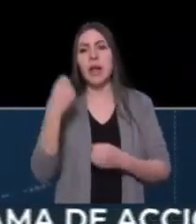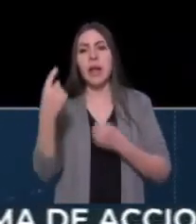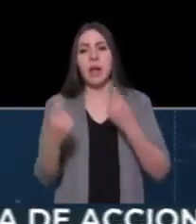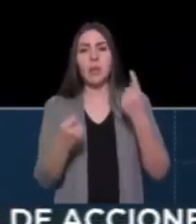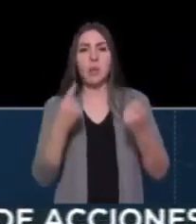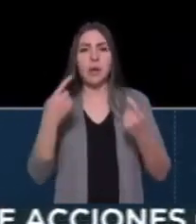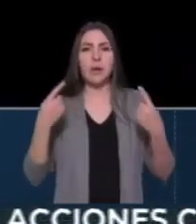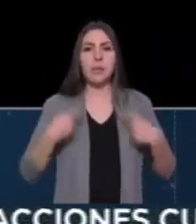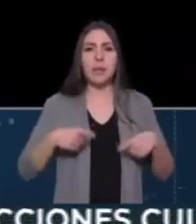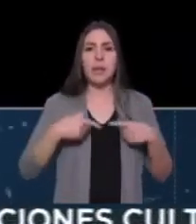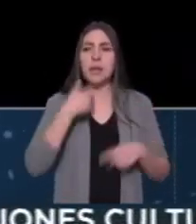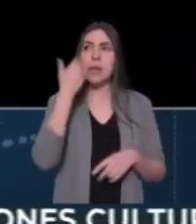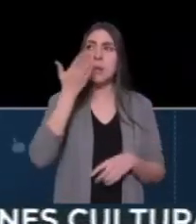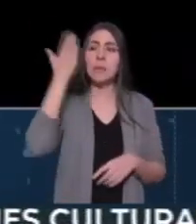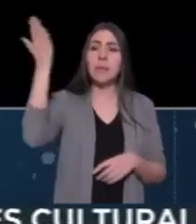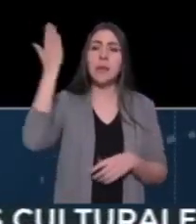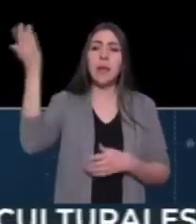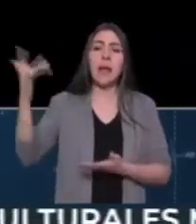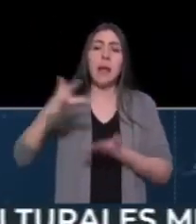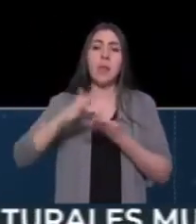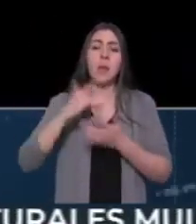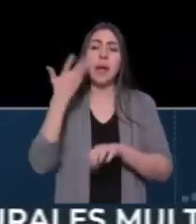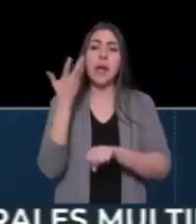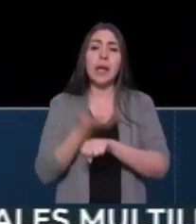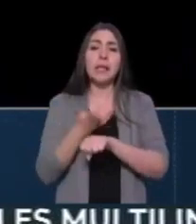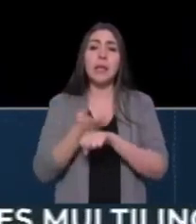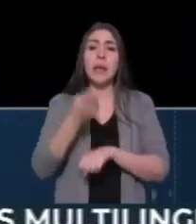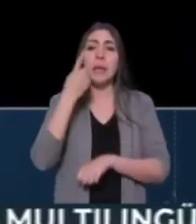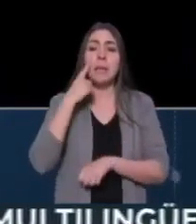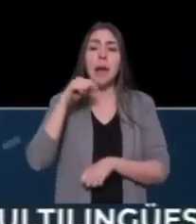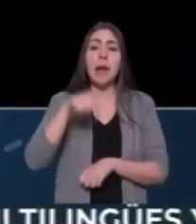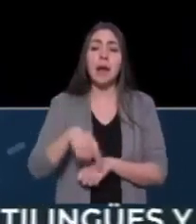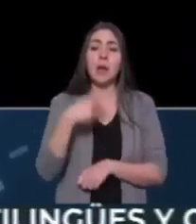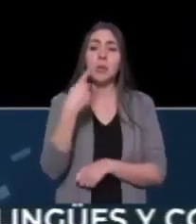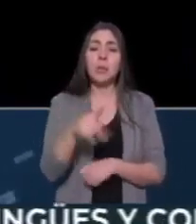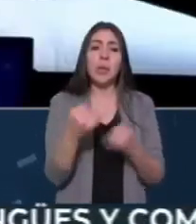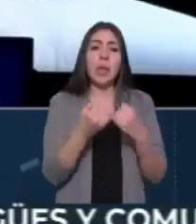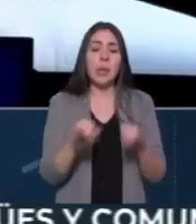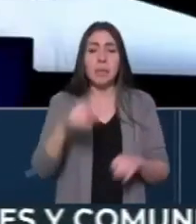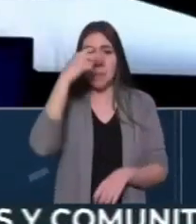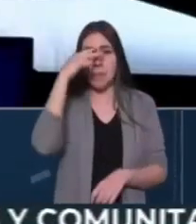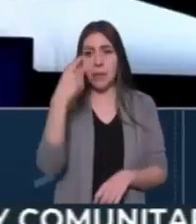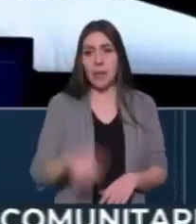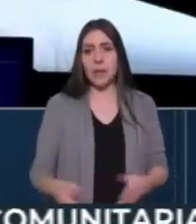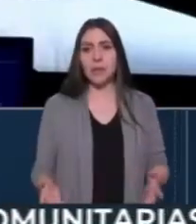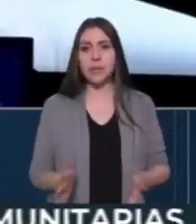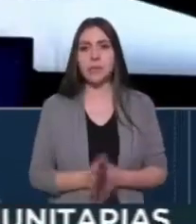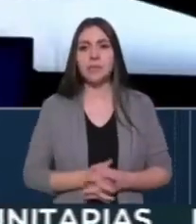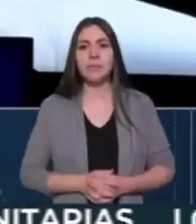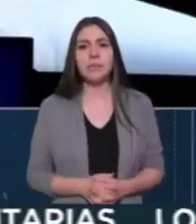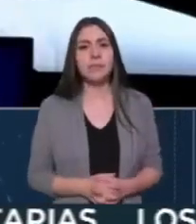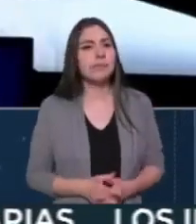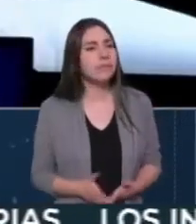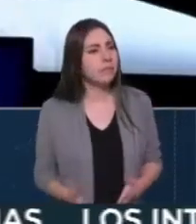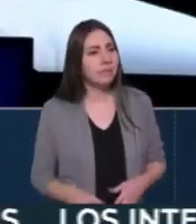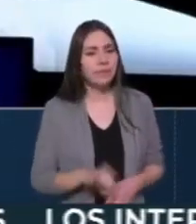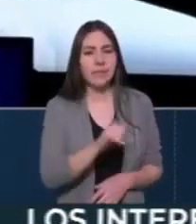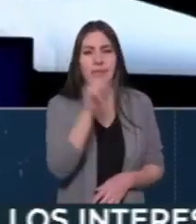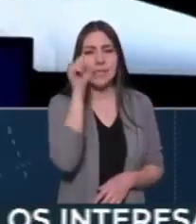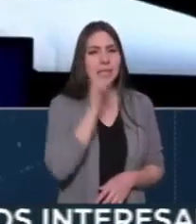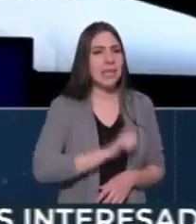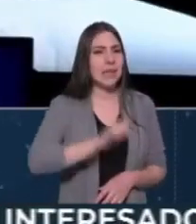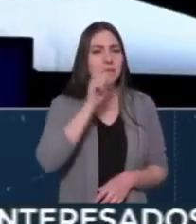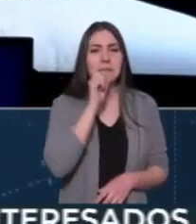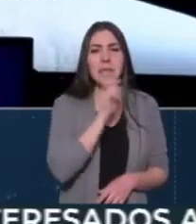pidiendo la intervención de Estados Unidos para que garantice nuestra democracia. Sí, la misma cantaleta: